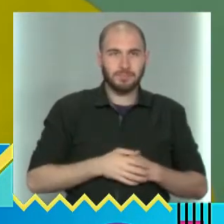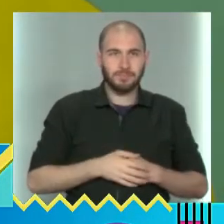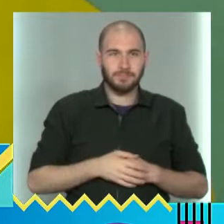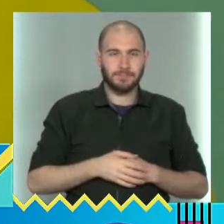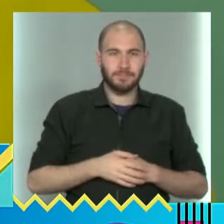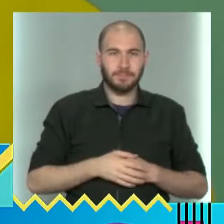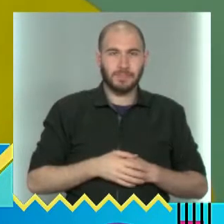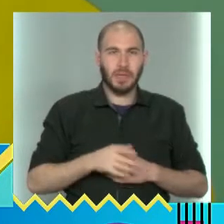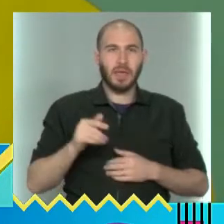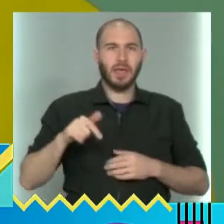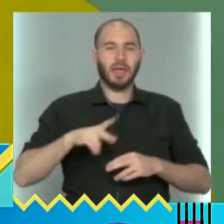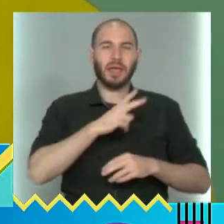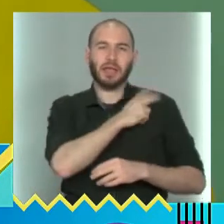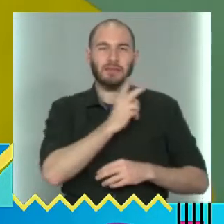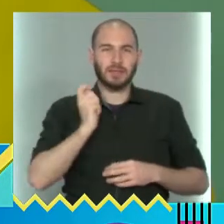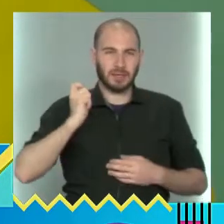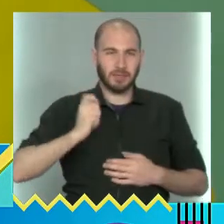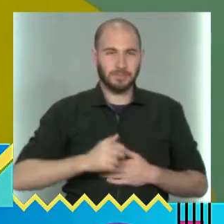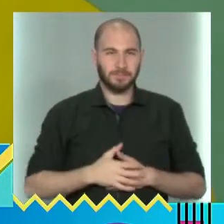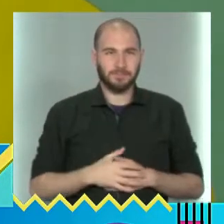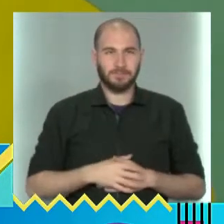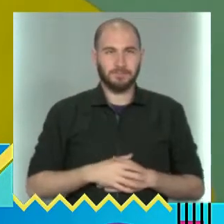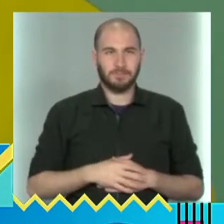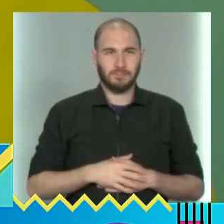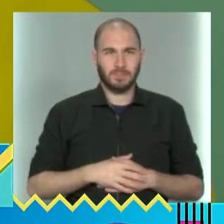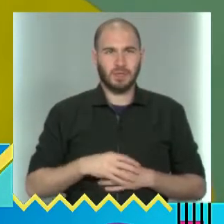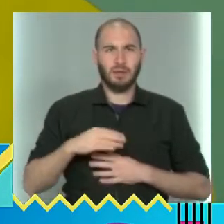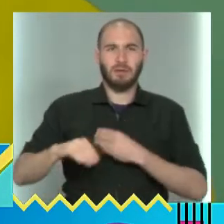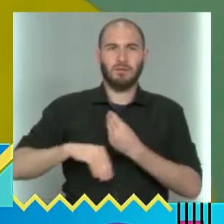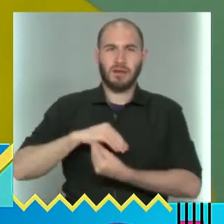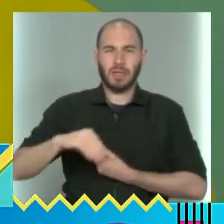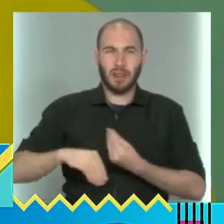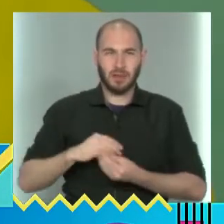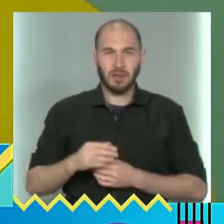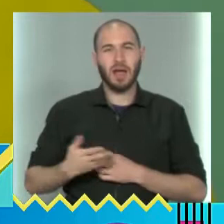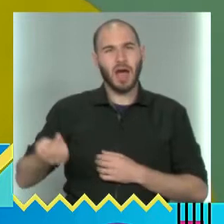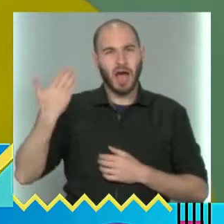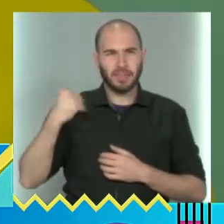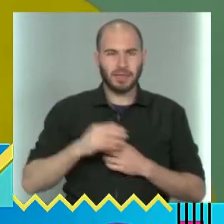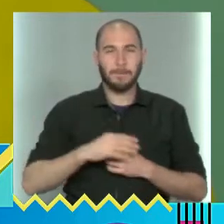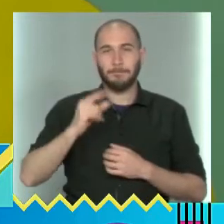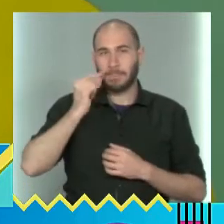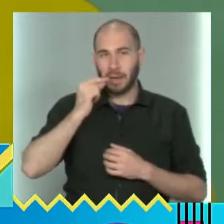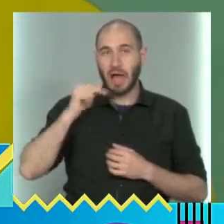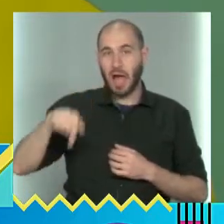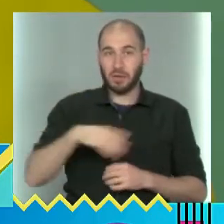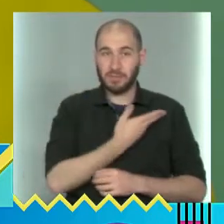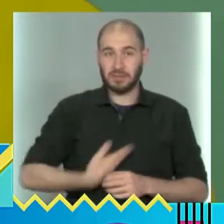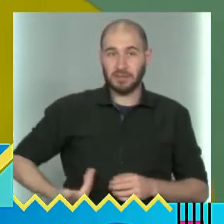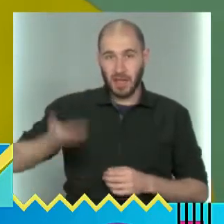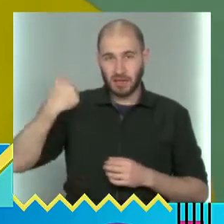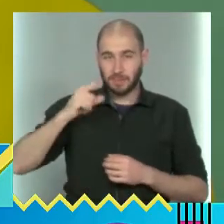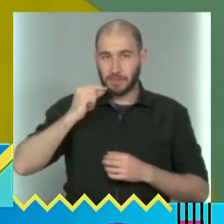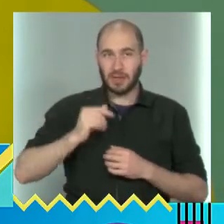diríamos, encabezada por la familia, en ese momento el padre del actual presidente de